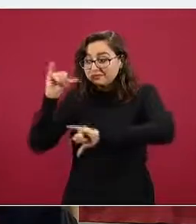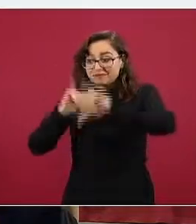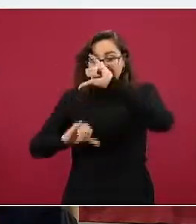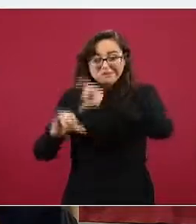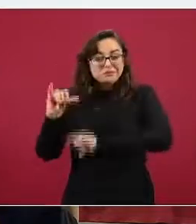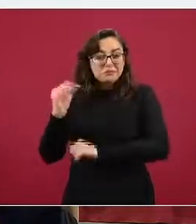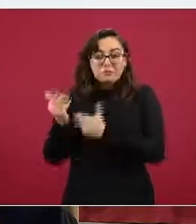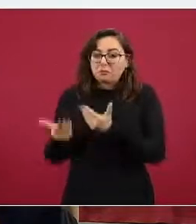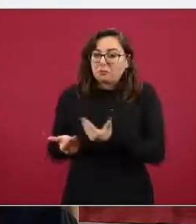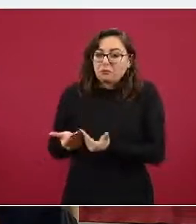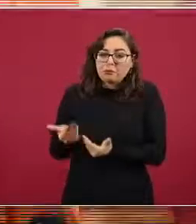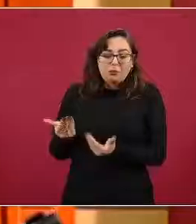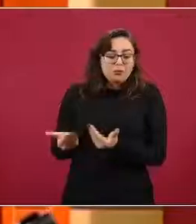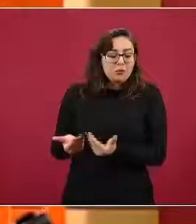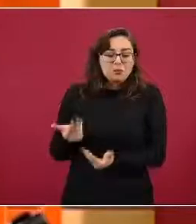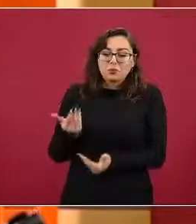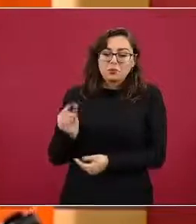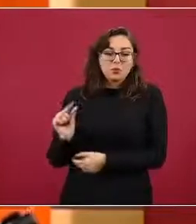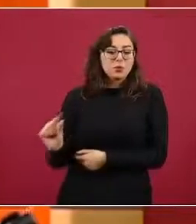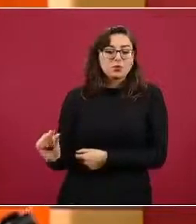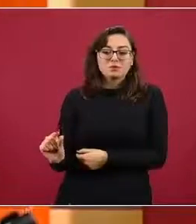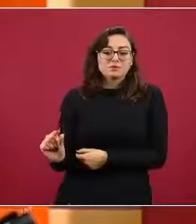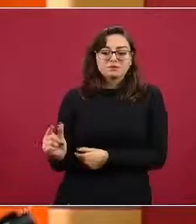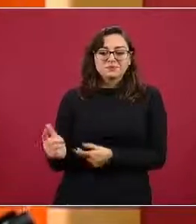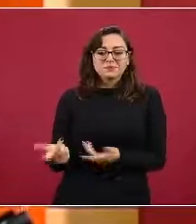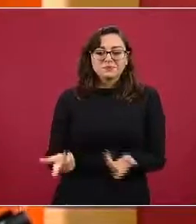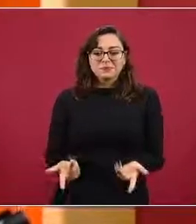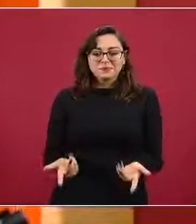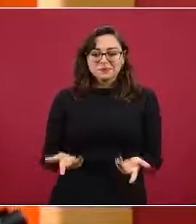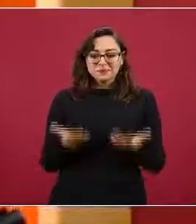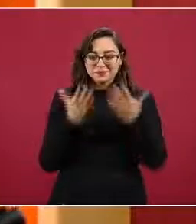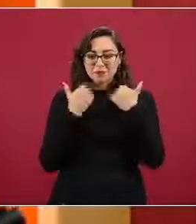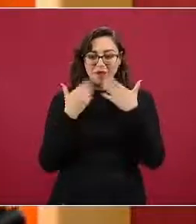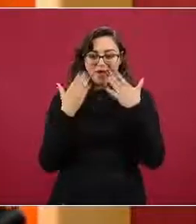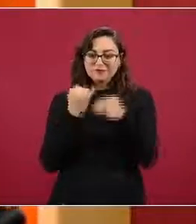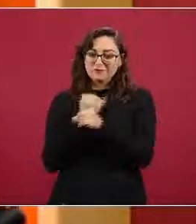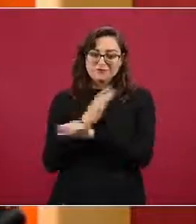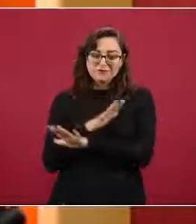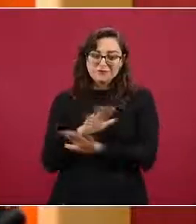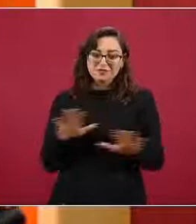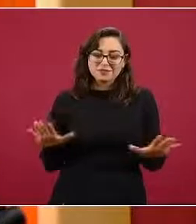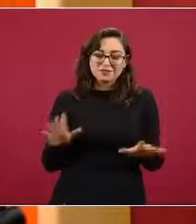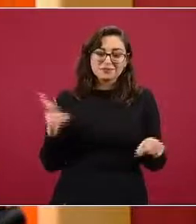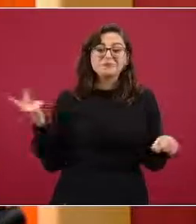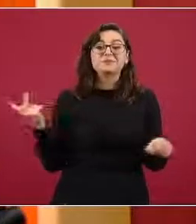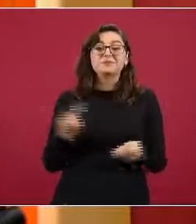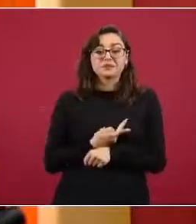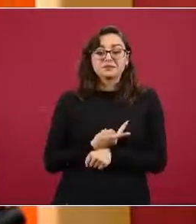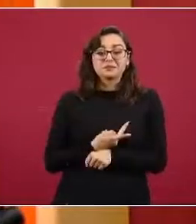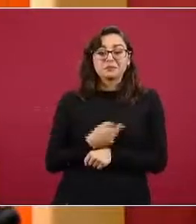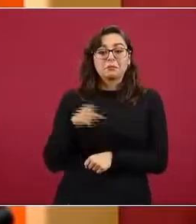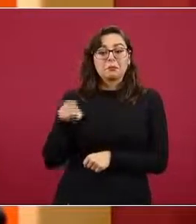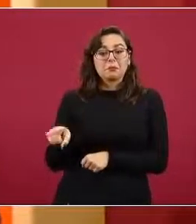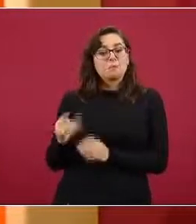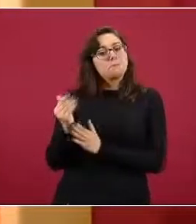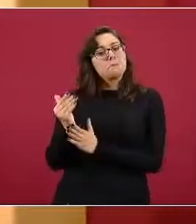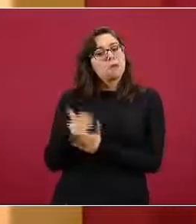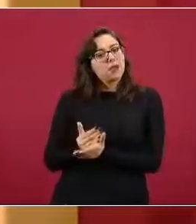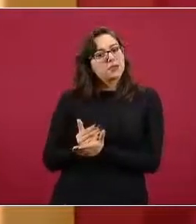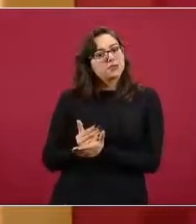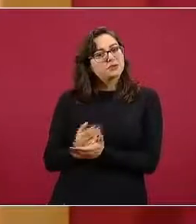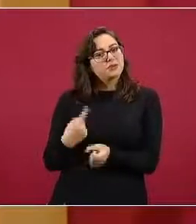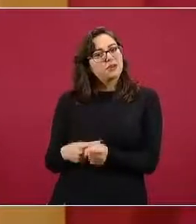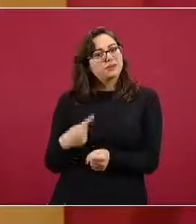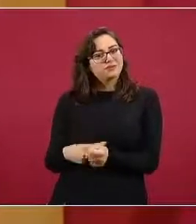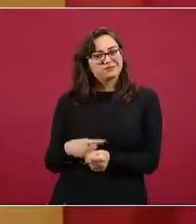de vigilancia epidemiológica, pues seguramente vamos a encontrar que los segundos tienen